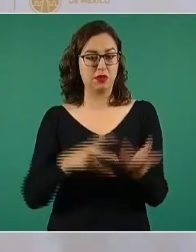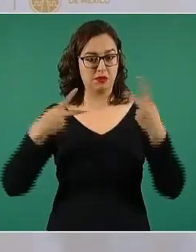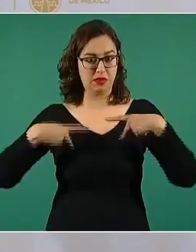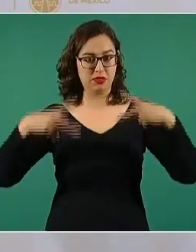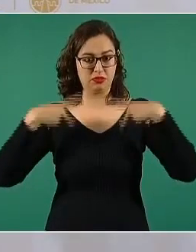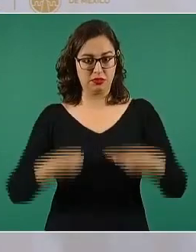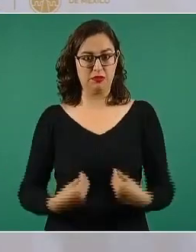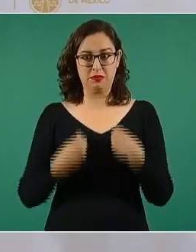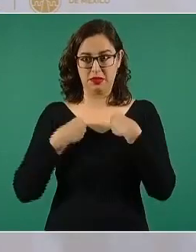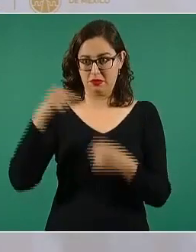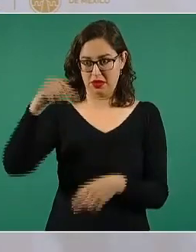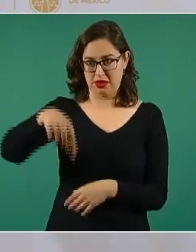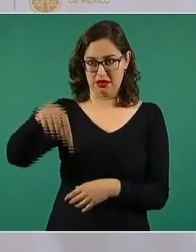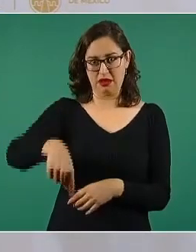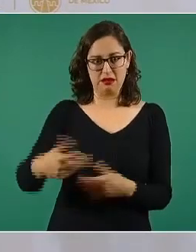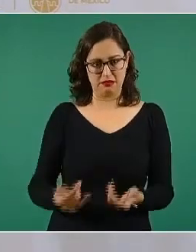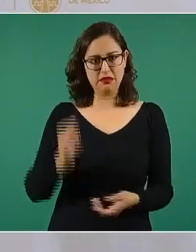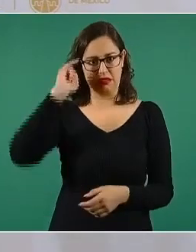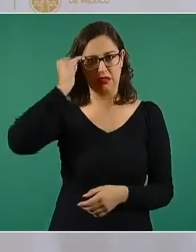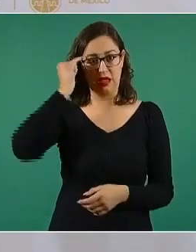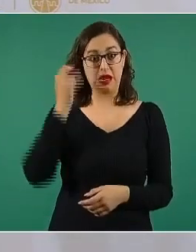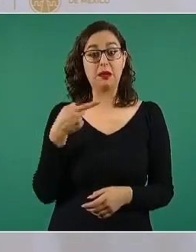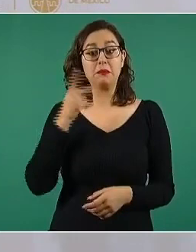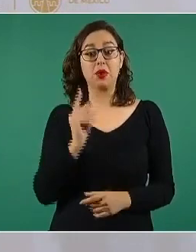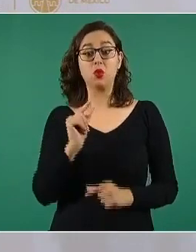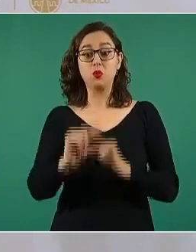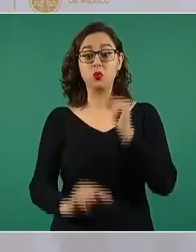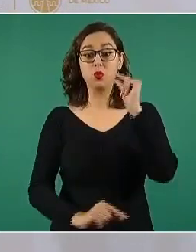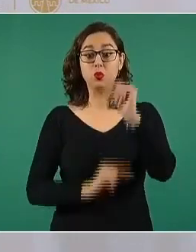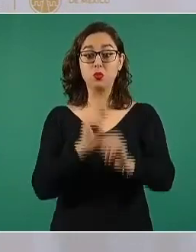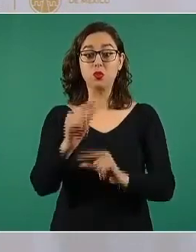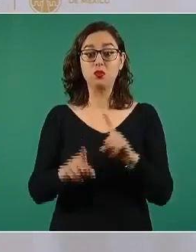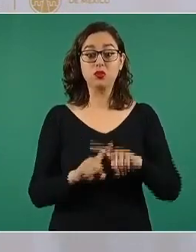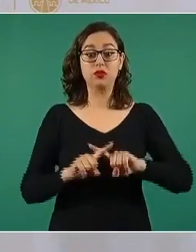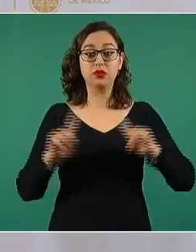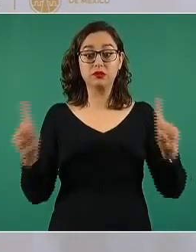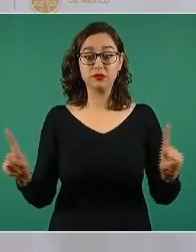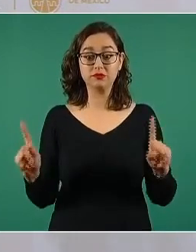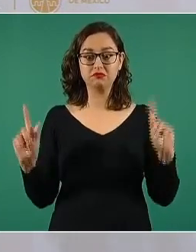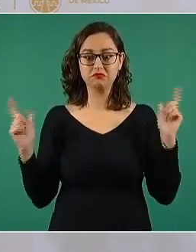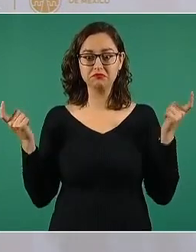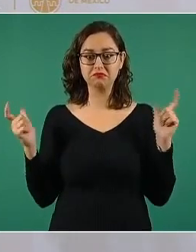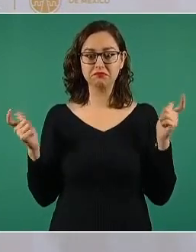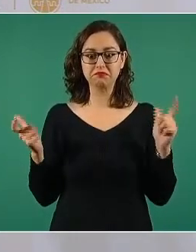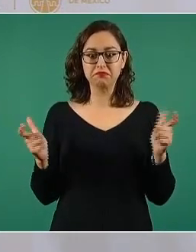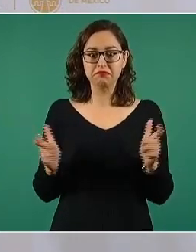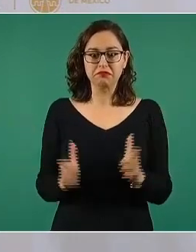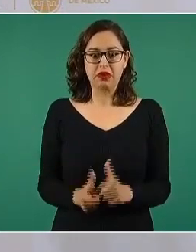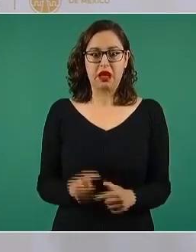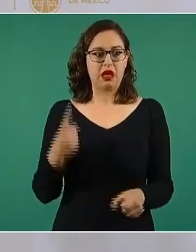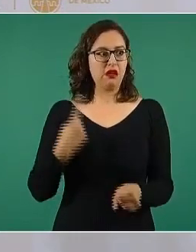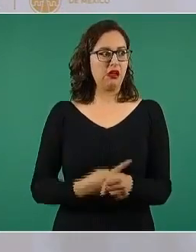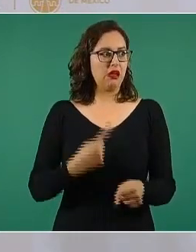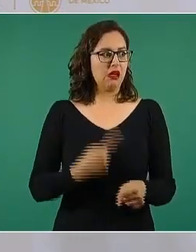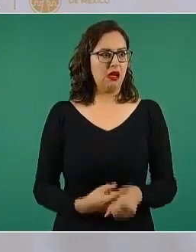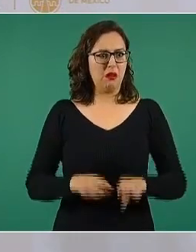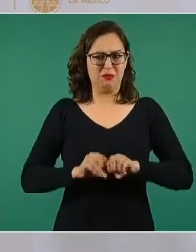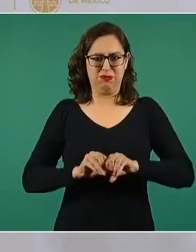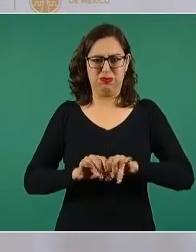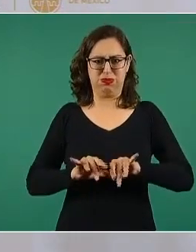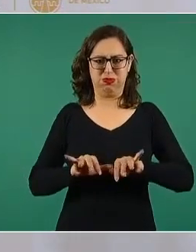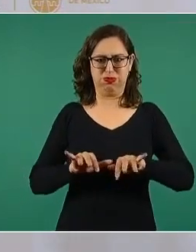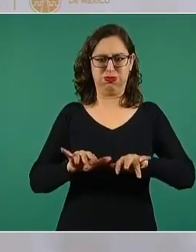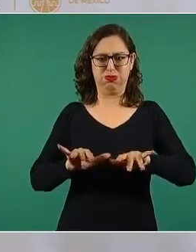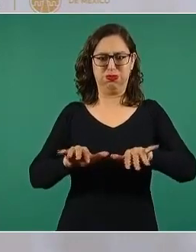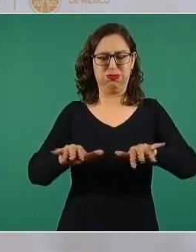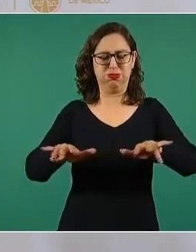habitantes, pero al poco tiempo las cosas cambiaron. La tierra se plagó de enfermedades y